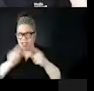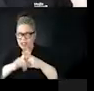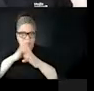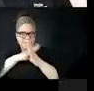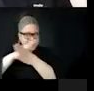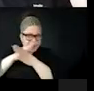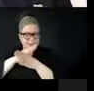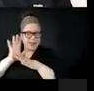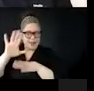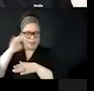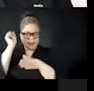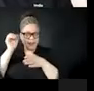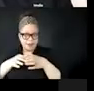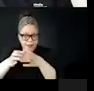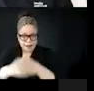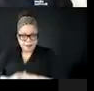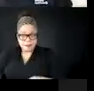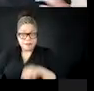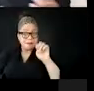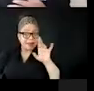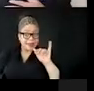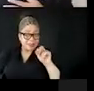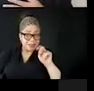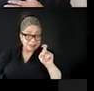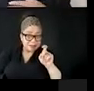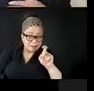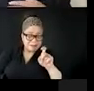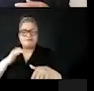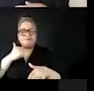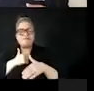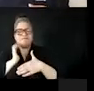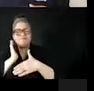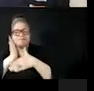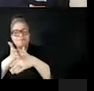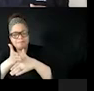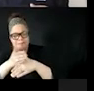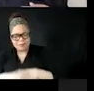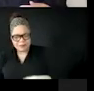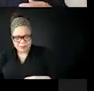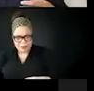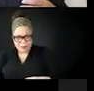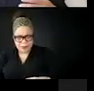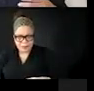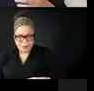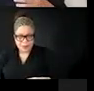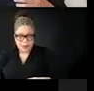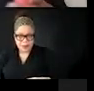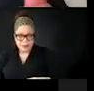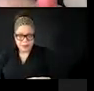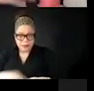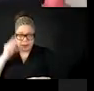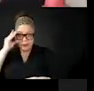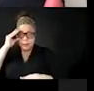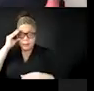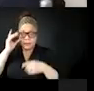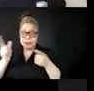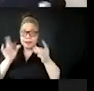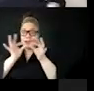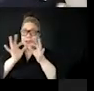colaboradores al movimiento negro si les interpretan han pedido si puedes